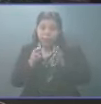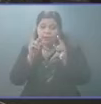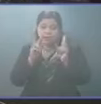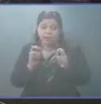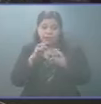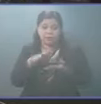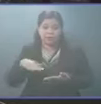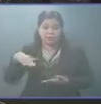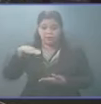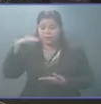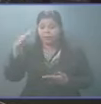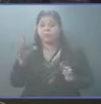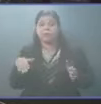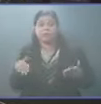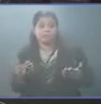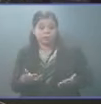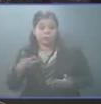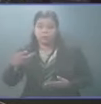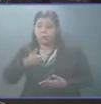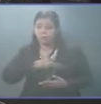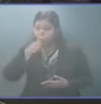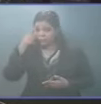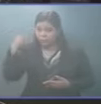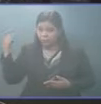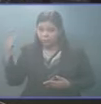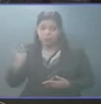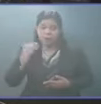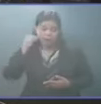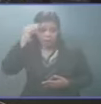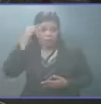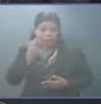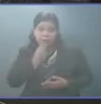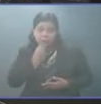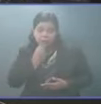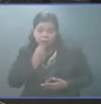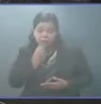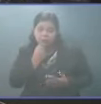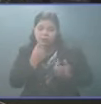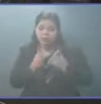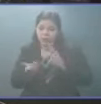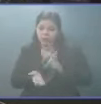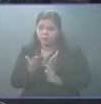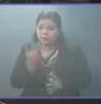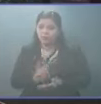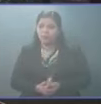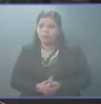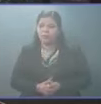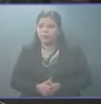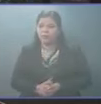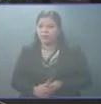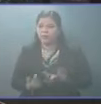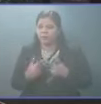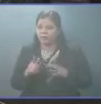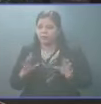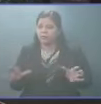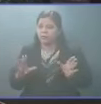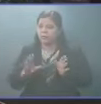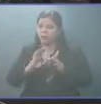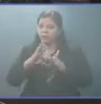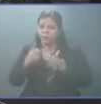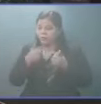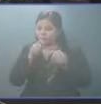espiritual, porque hay que recordar de que el adulto mayor sobrelleva muchos duelos. Duelo físico,